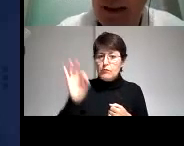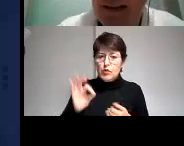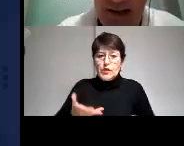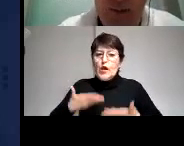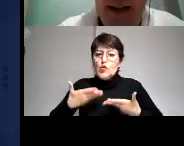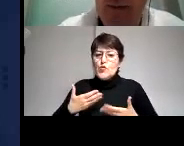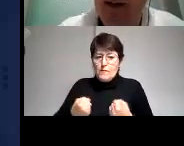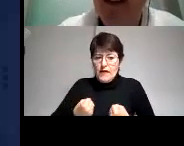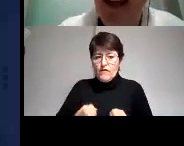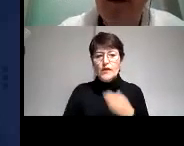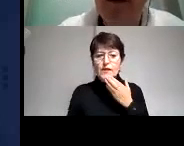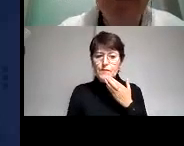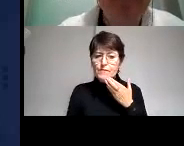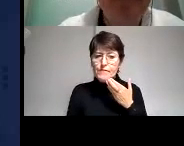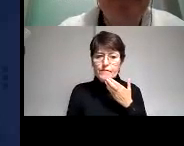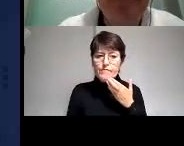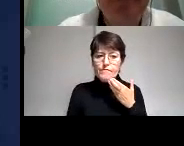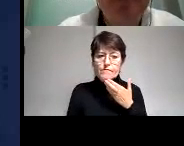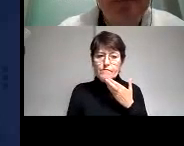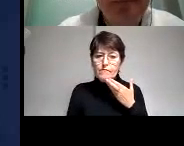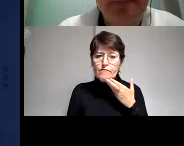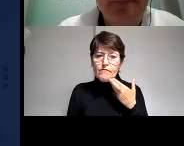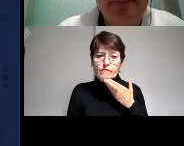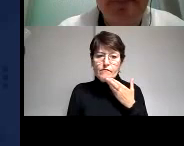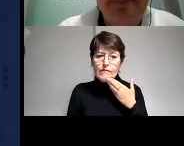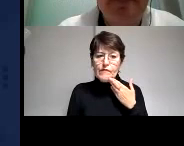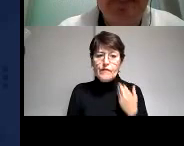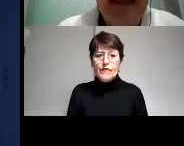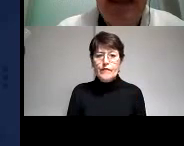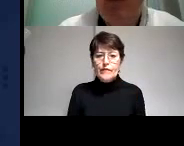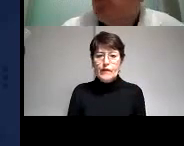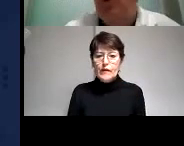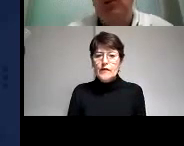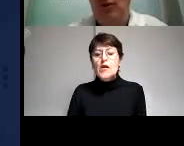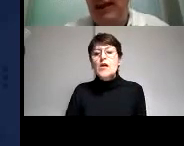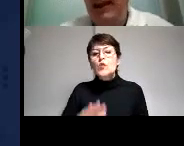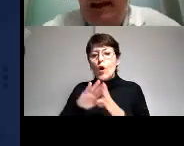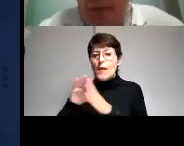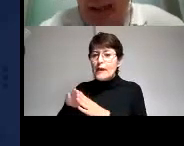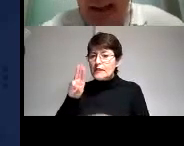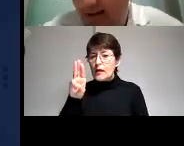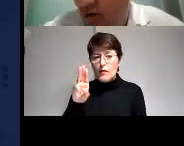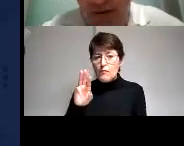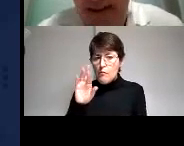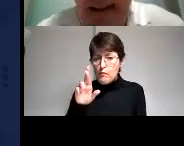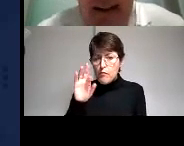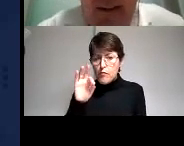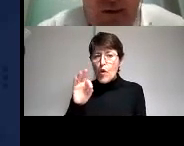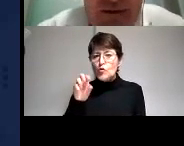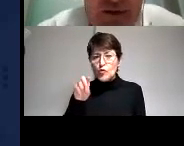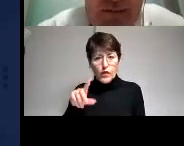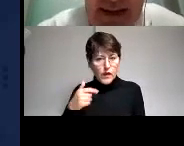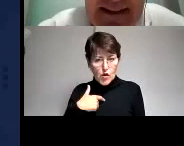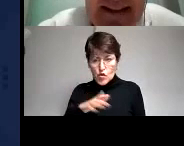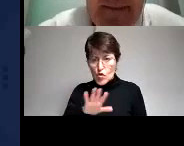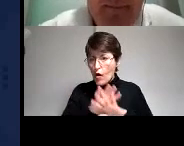tiempo de recuperación por esta razón. Y luego un producto que que desde luego a mí me tiene